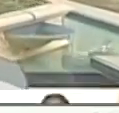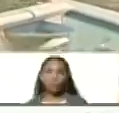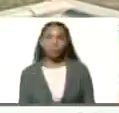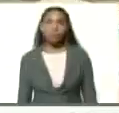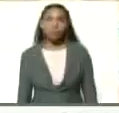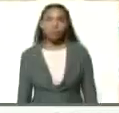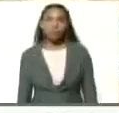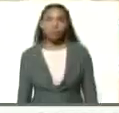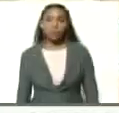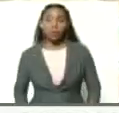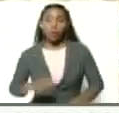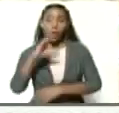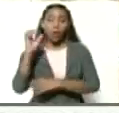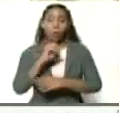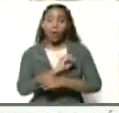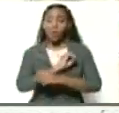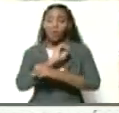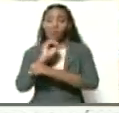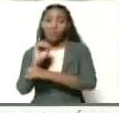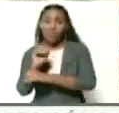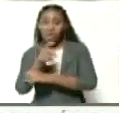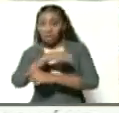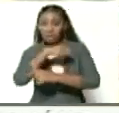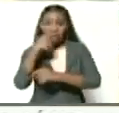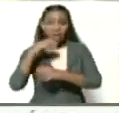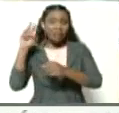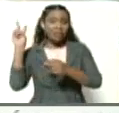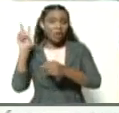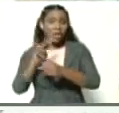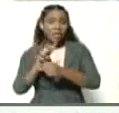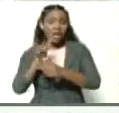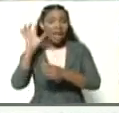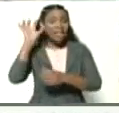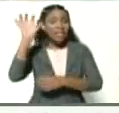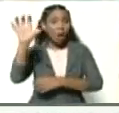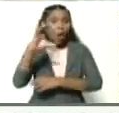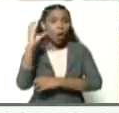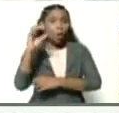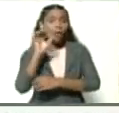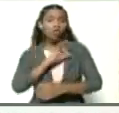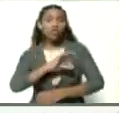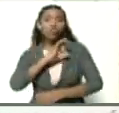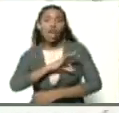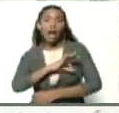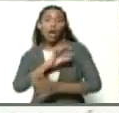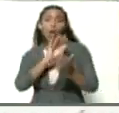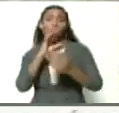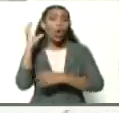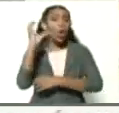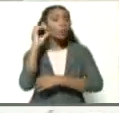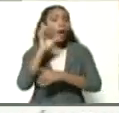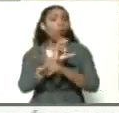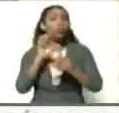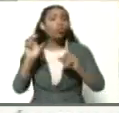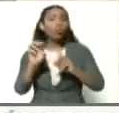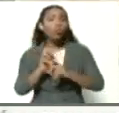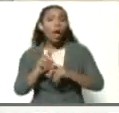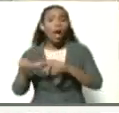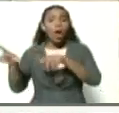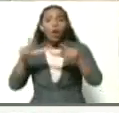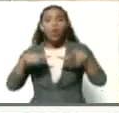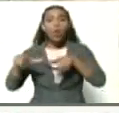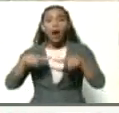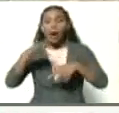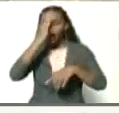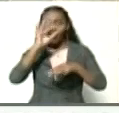exporta narcotráfico y violencia. El Estado colombiano, la sociedad colombiana, sin lugar a dudas de